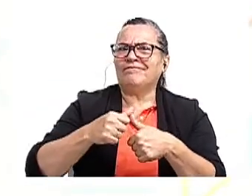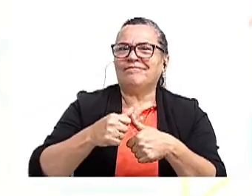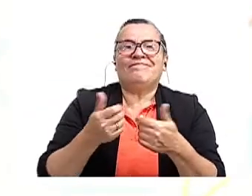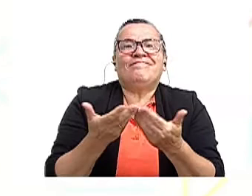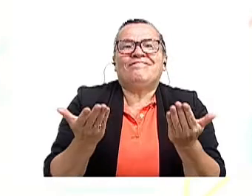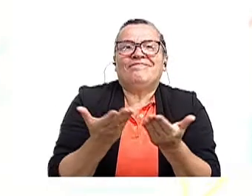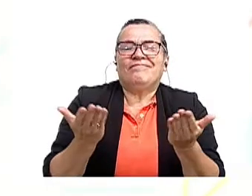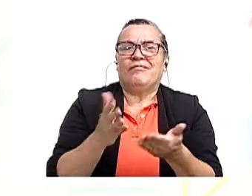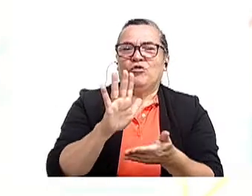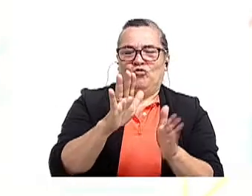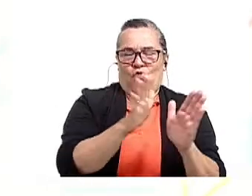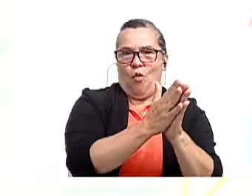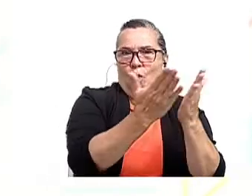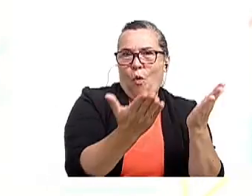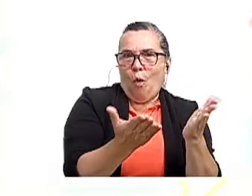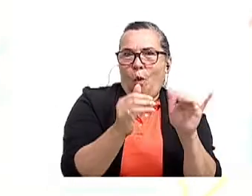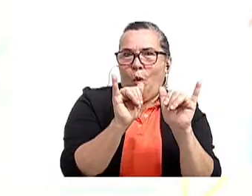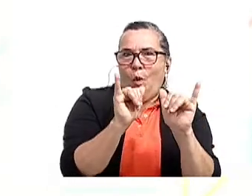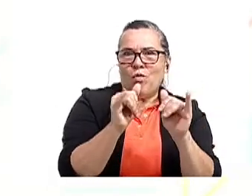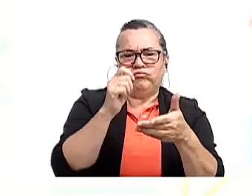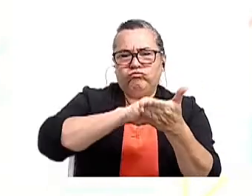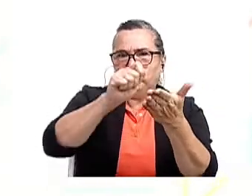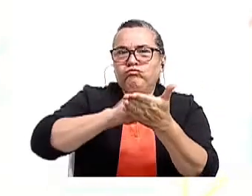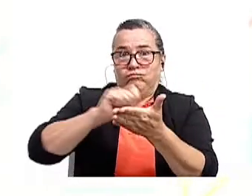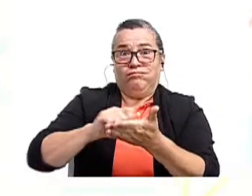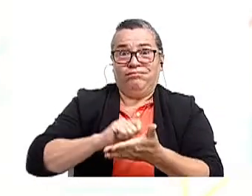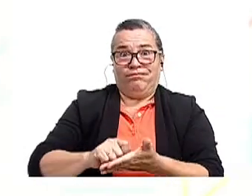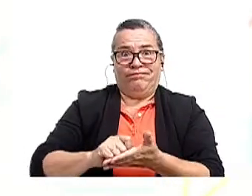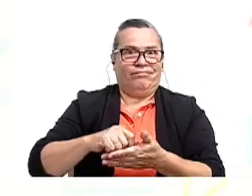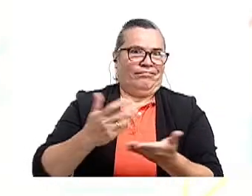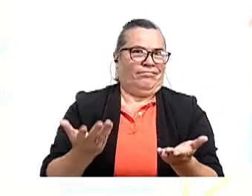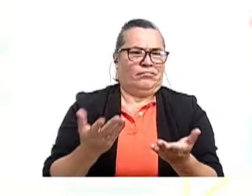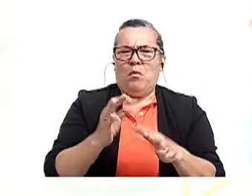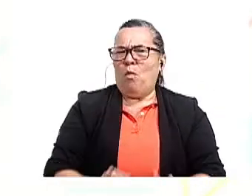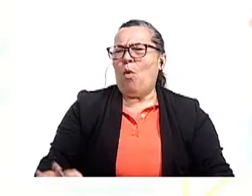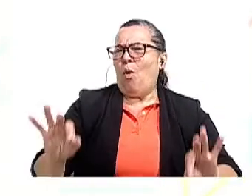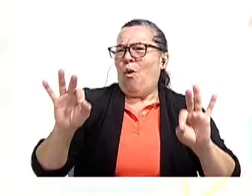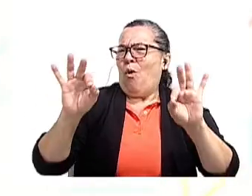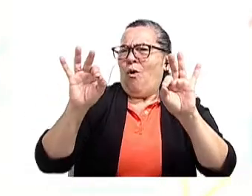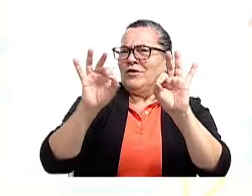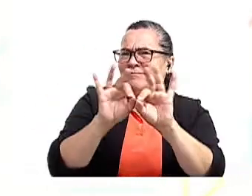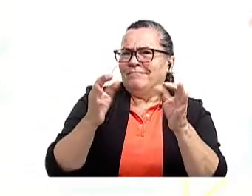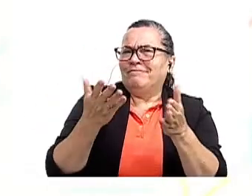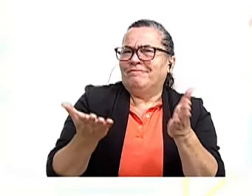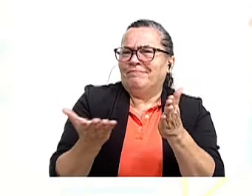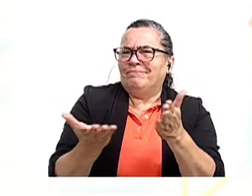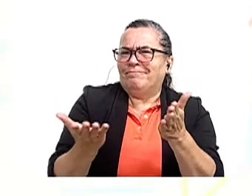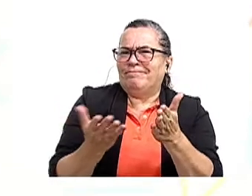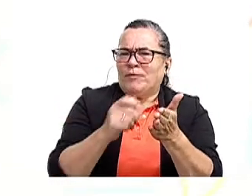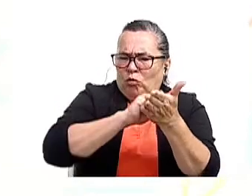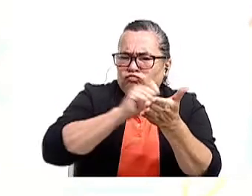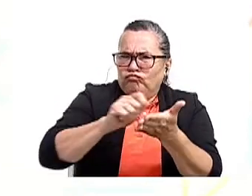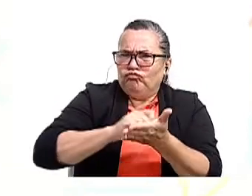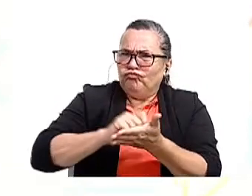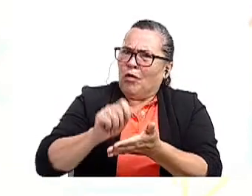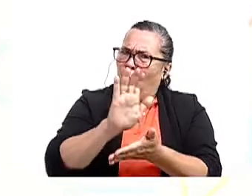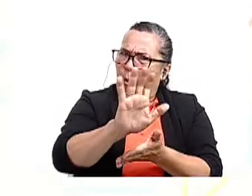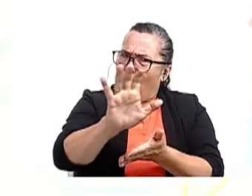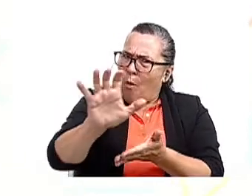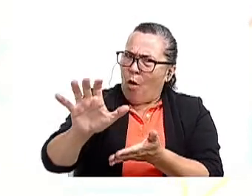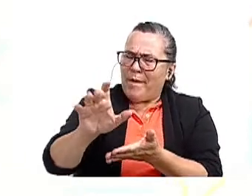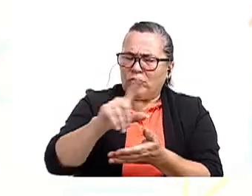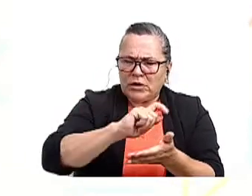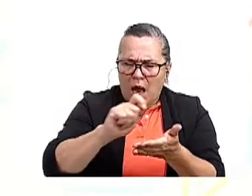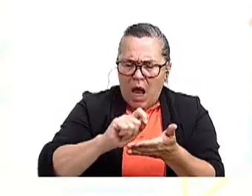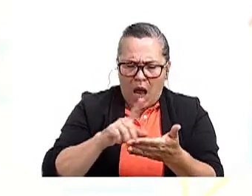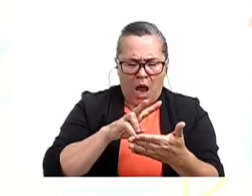mano sus cuadernos donde tengan sus apuntes. Recuerden que lo más importante es sus propias notas para que usted pueda